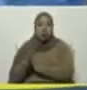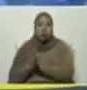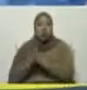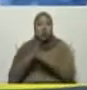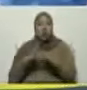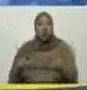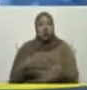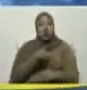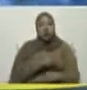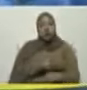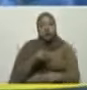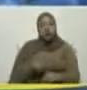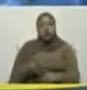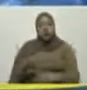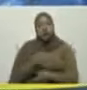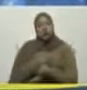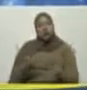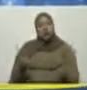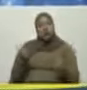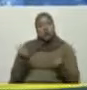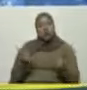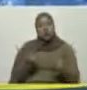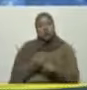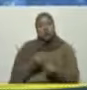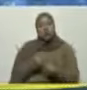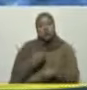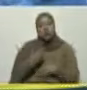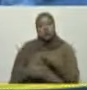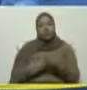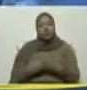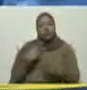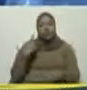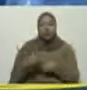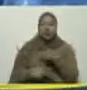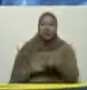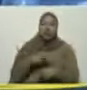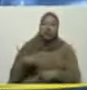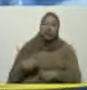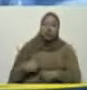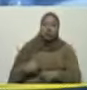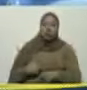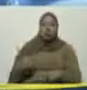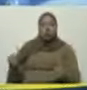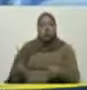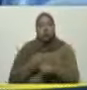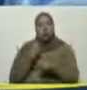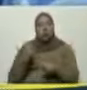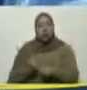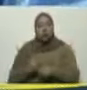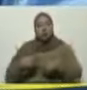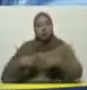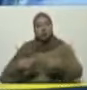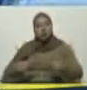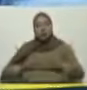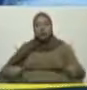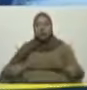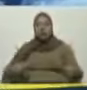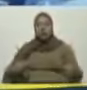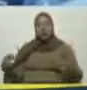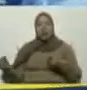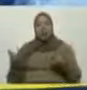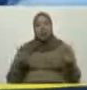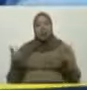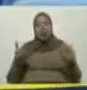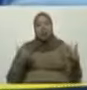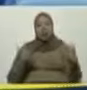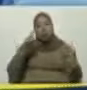emprendimiento democratizar el crédito al productor agrícola al campesino a la campesina diálogo económico